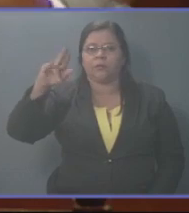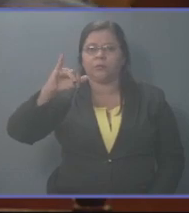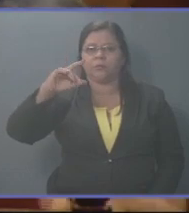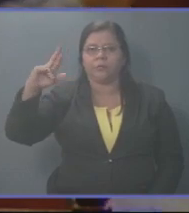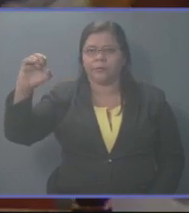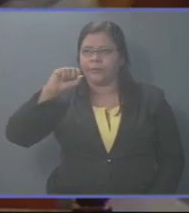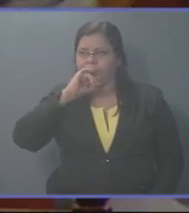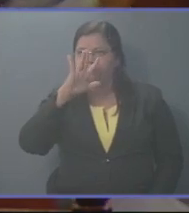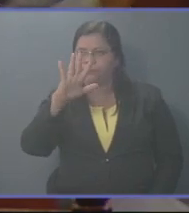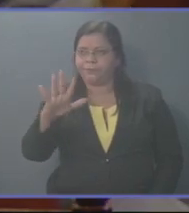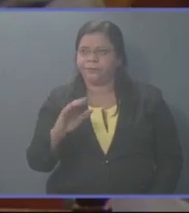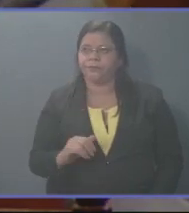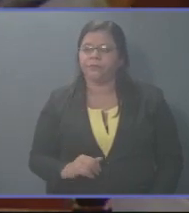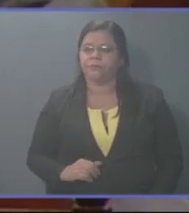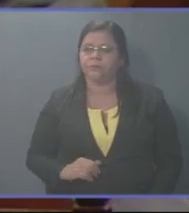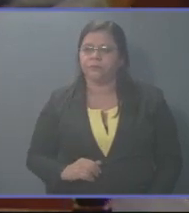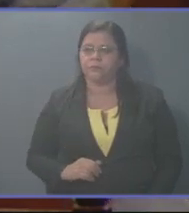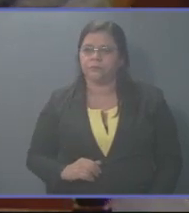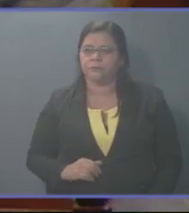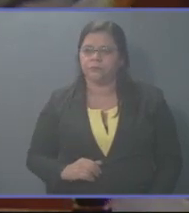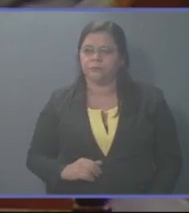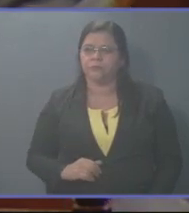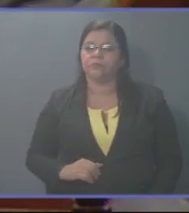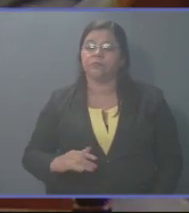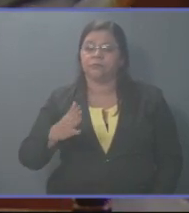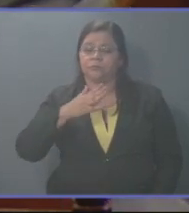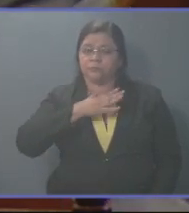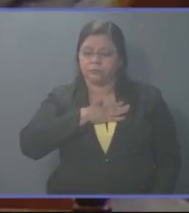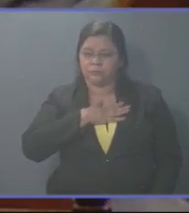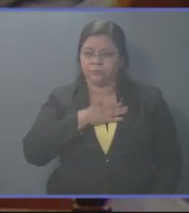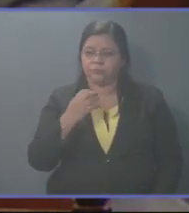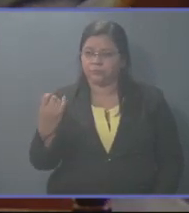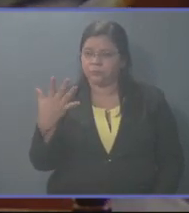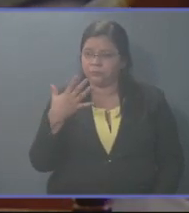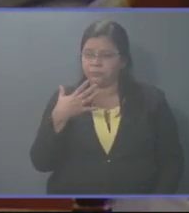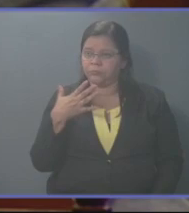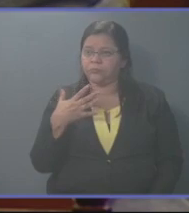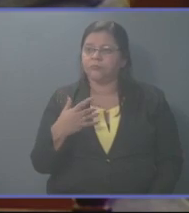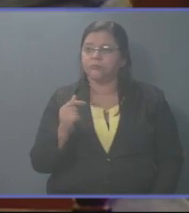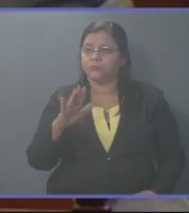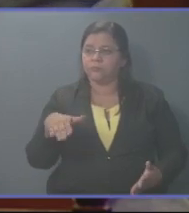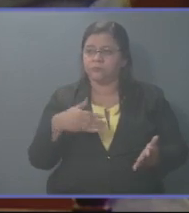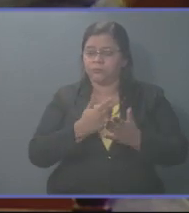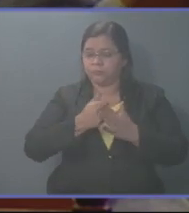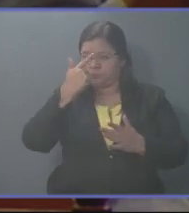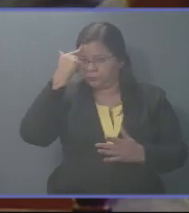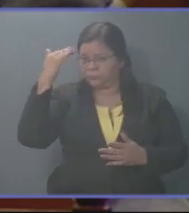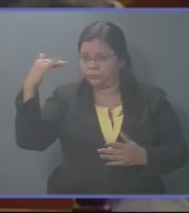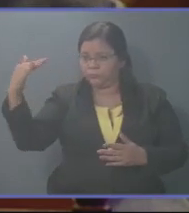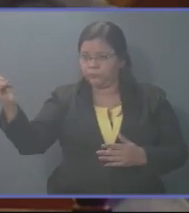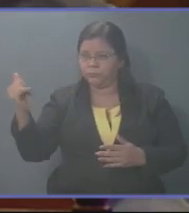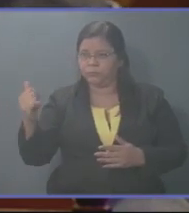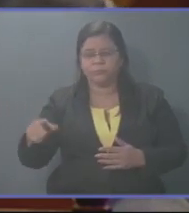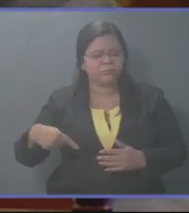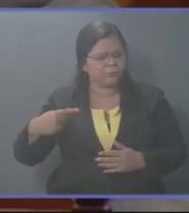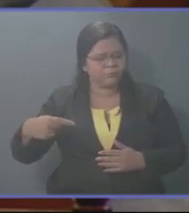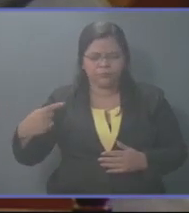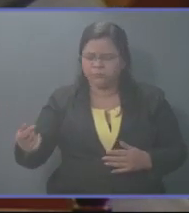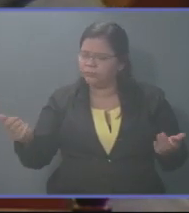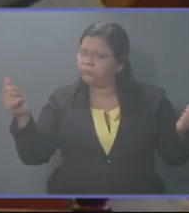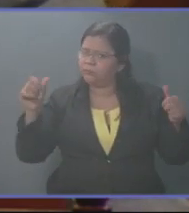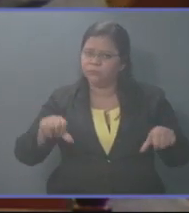dijo: la introducción de las armas en la política siempre termina mal,